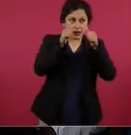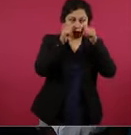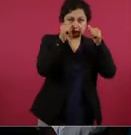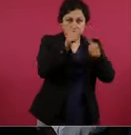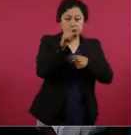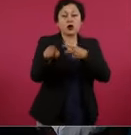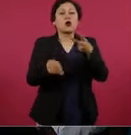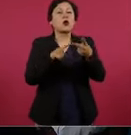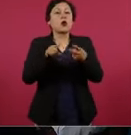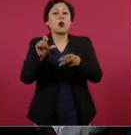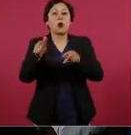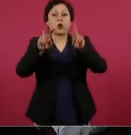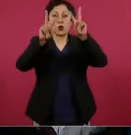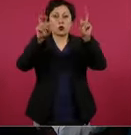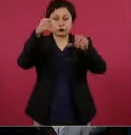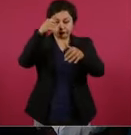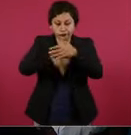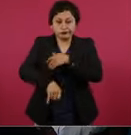¿Y ya?